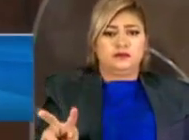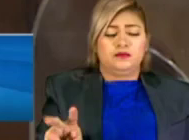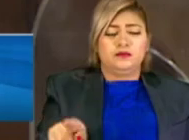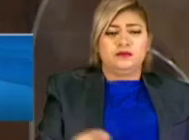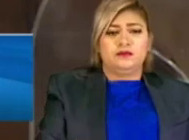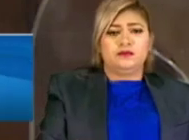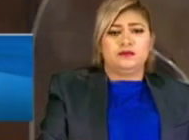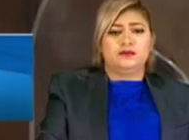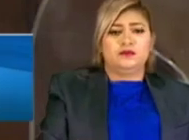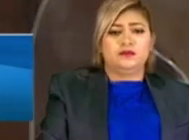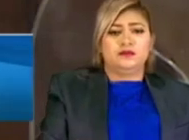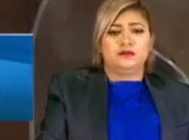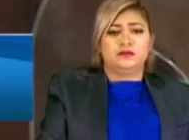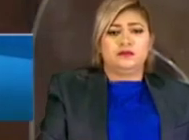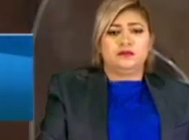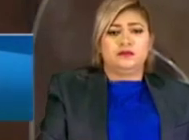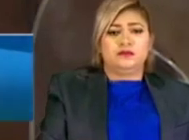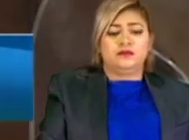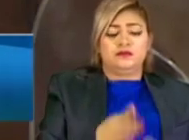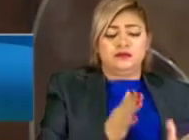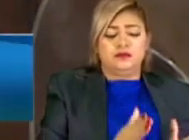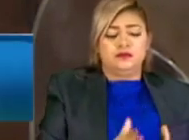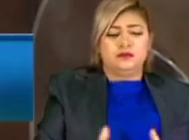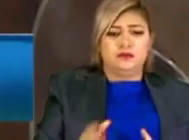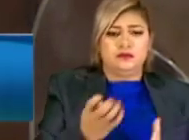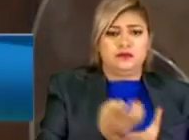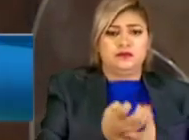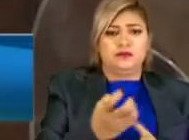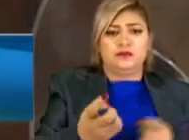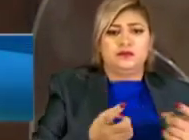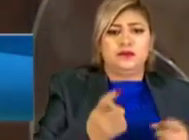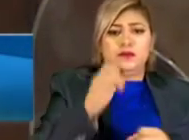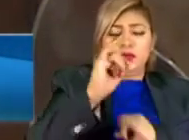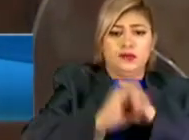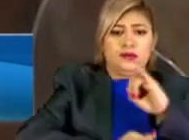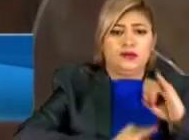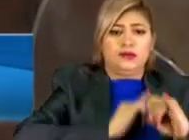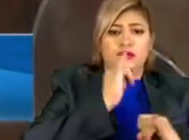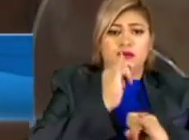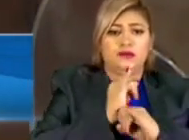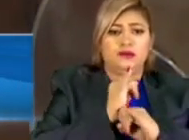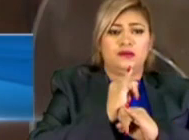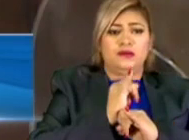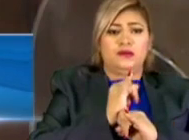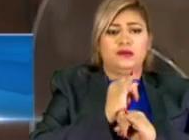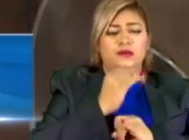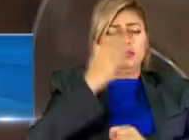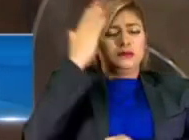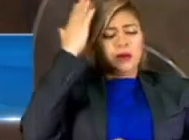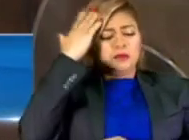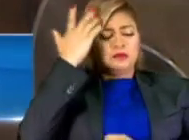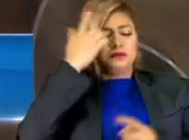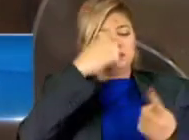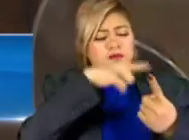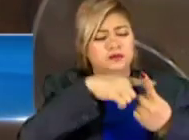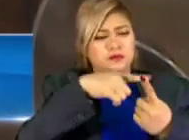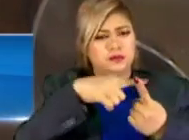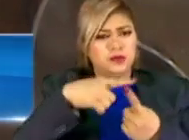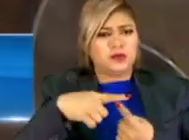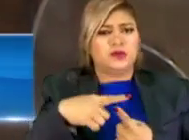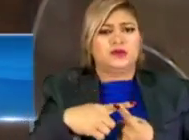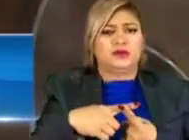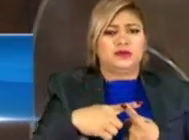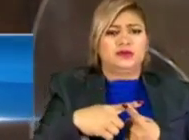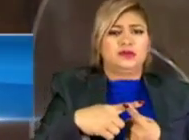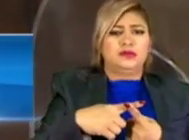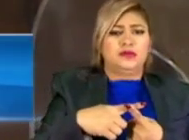Asimismo, los organismos económicos internacionales reconocen positivamente el